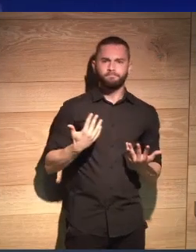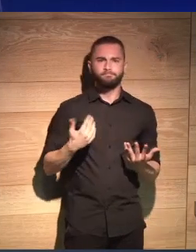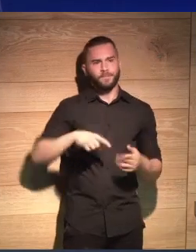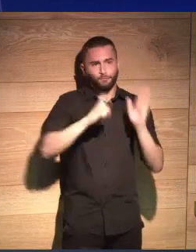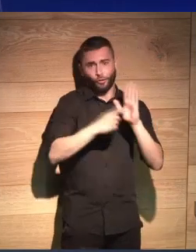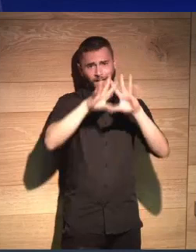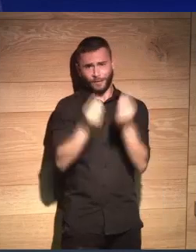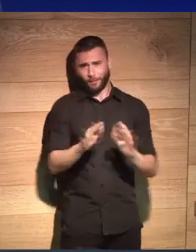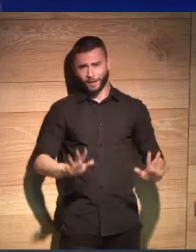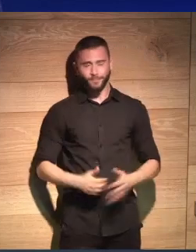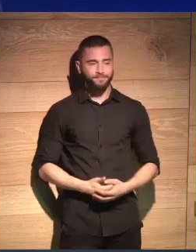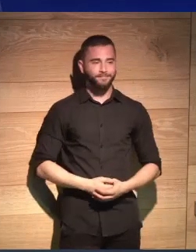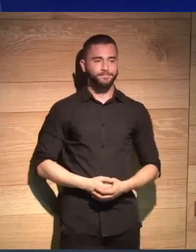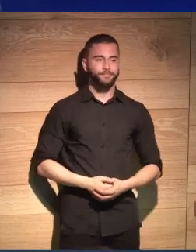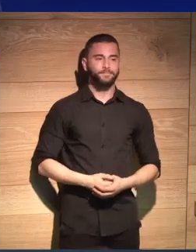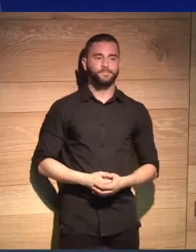Resumiendo.